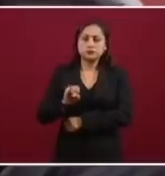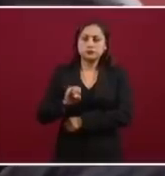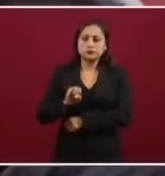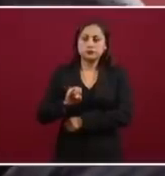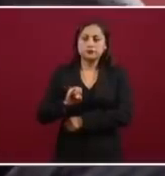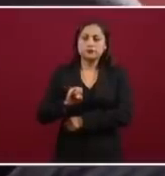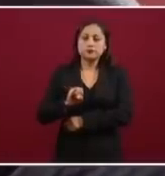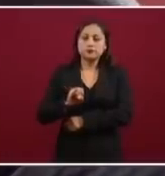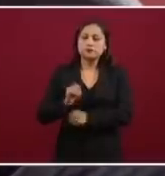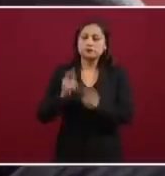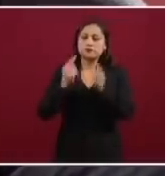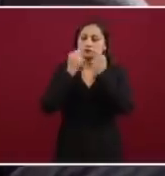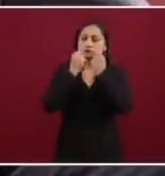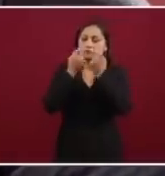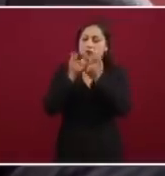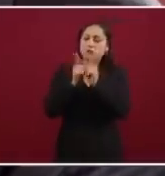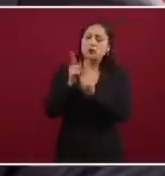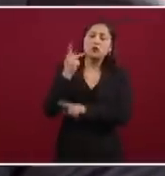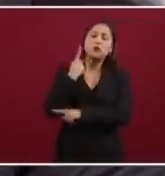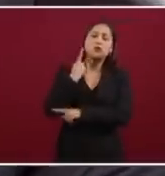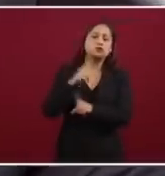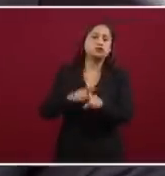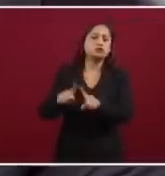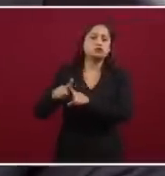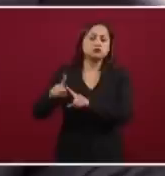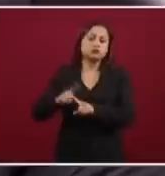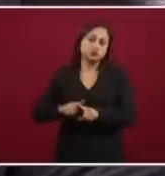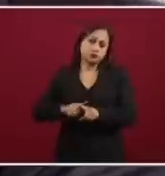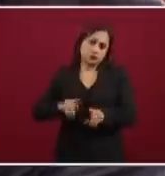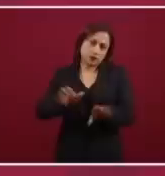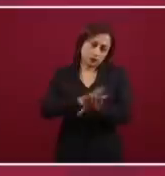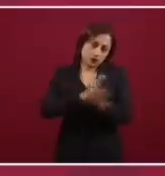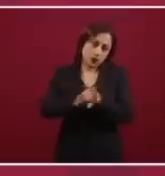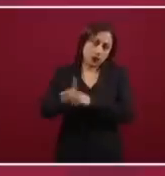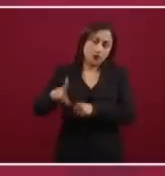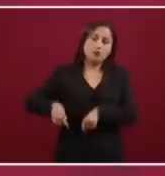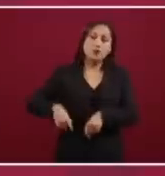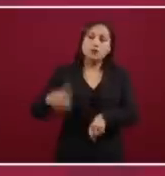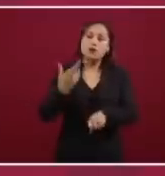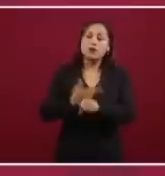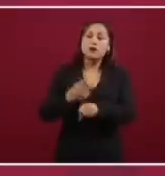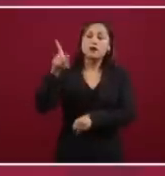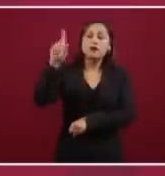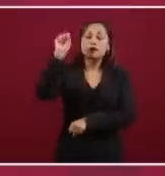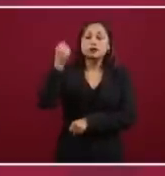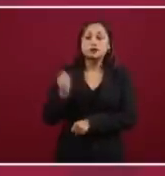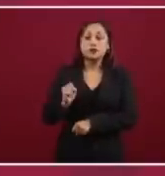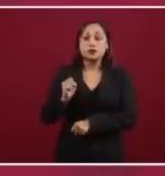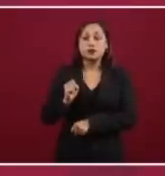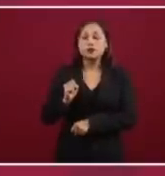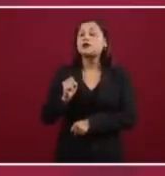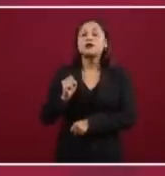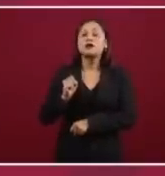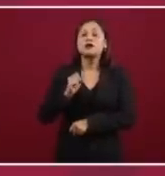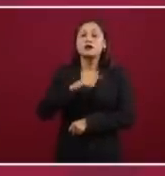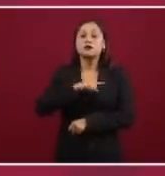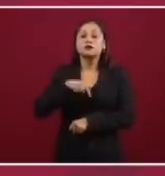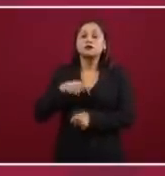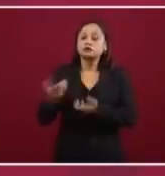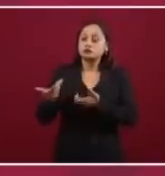todos los partidos. En el caso del gobernador de Sinaloa, hemos trabajado de manera